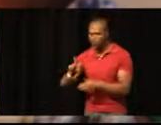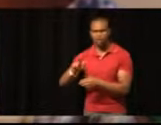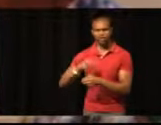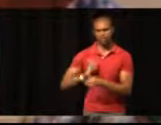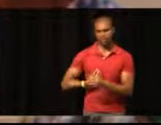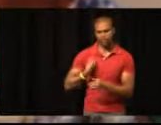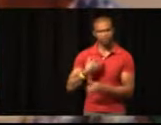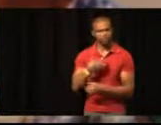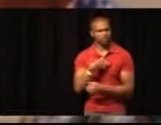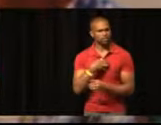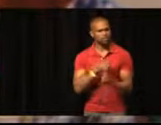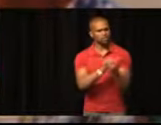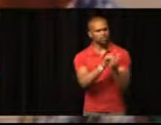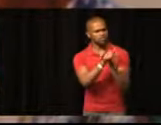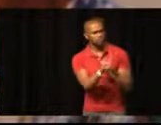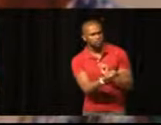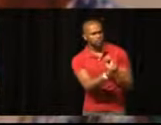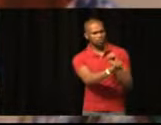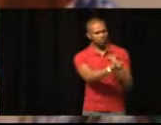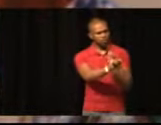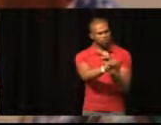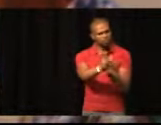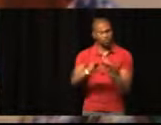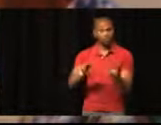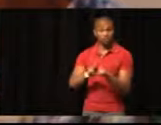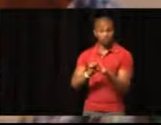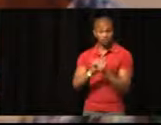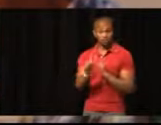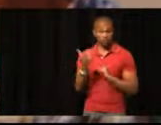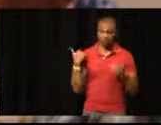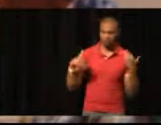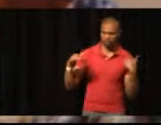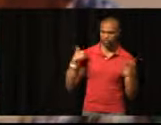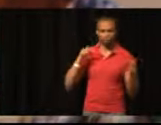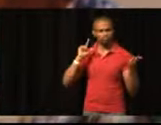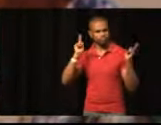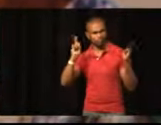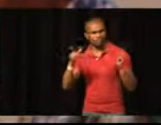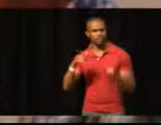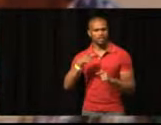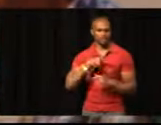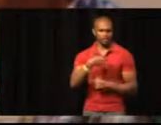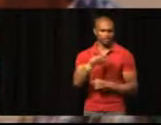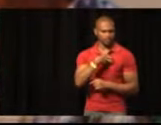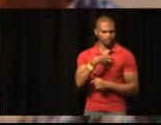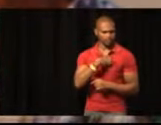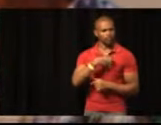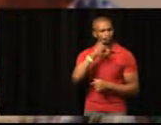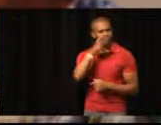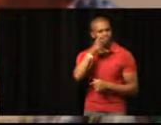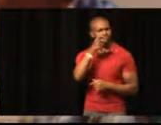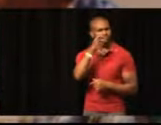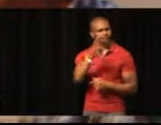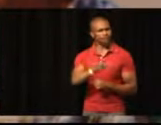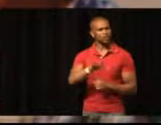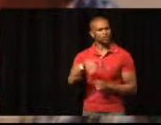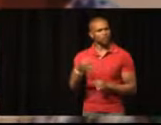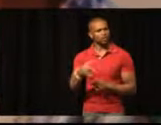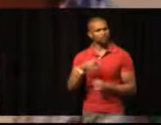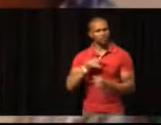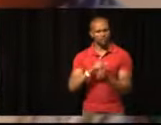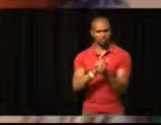organizaciones, viviendo el deporte educacional y el deporte de diversión, tendrá un sentido muy interesante